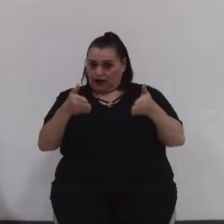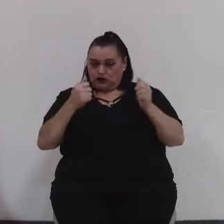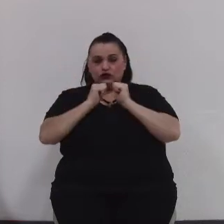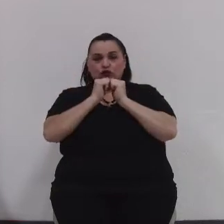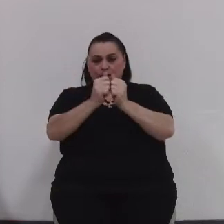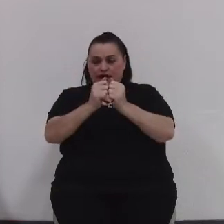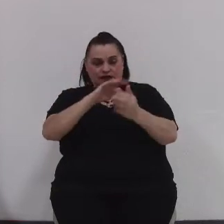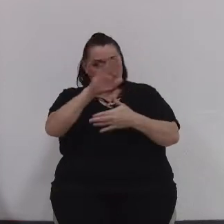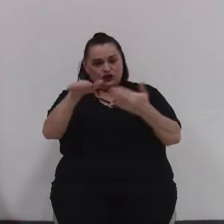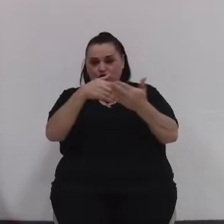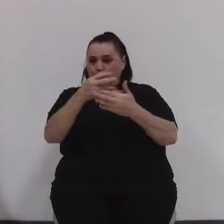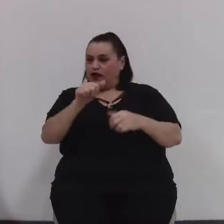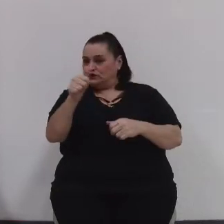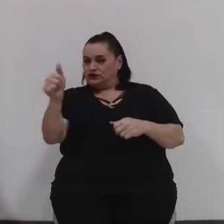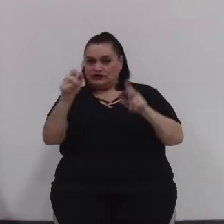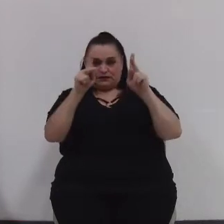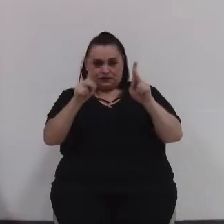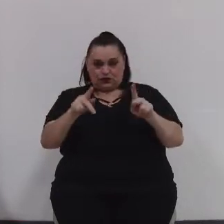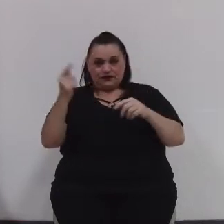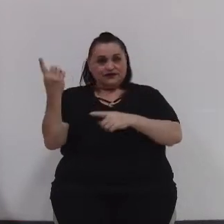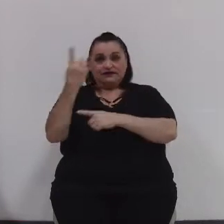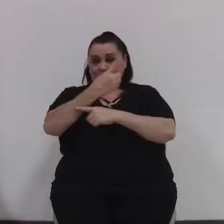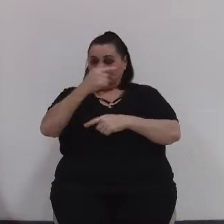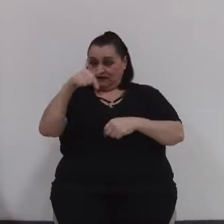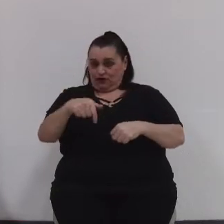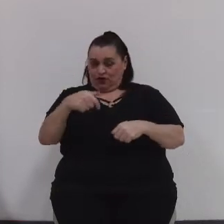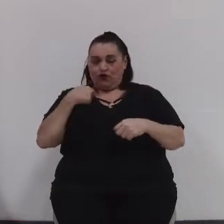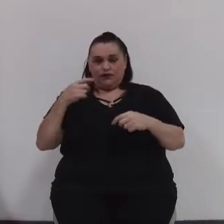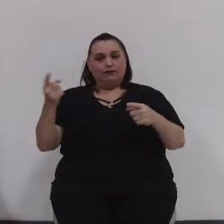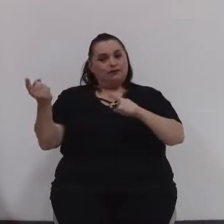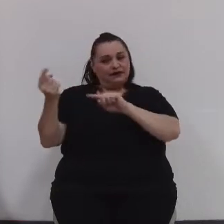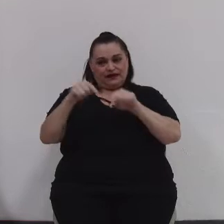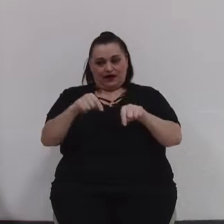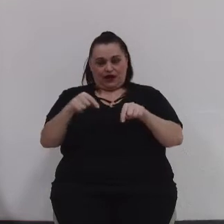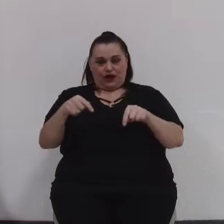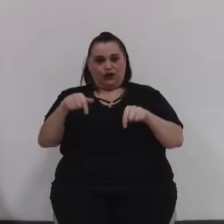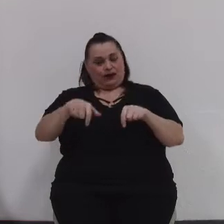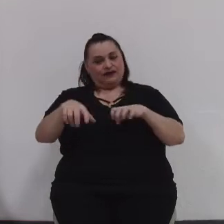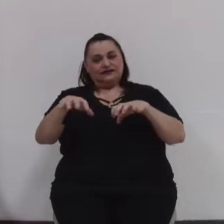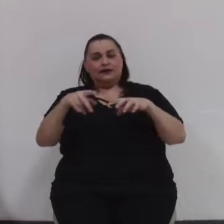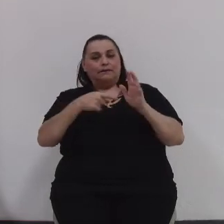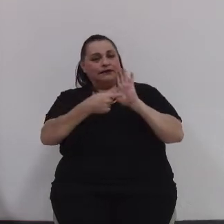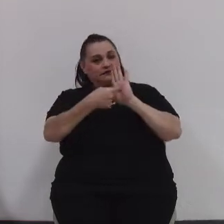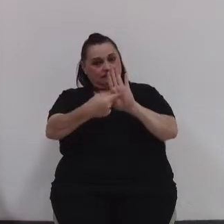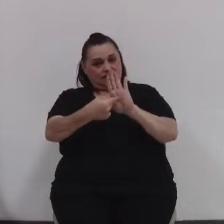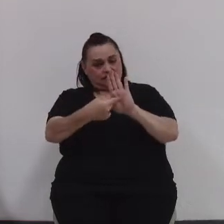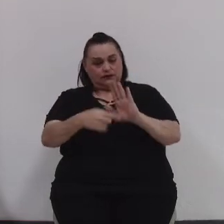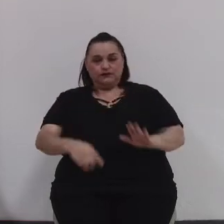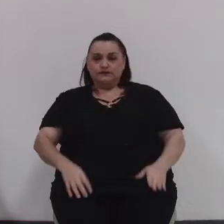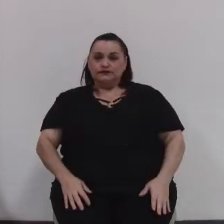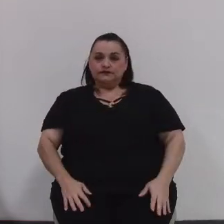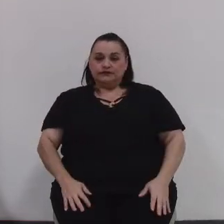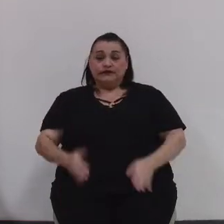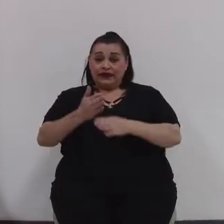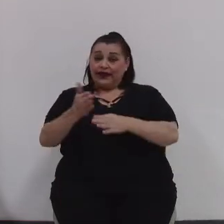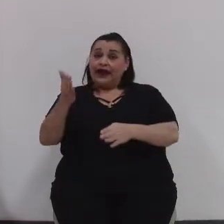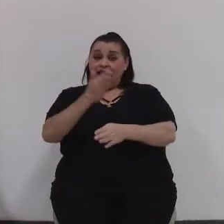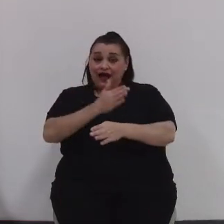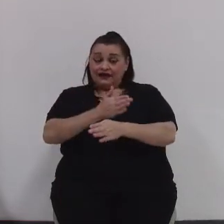resto de personas que este día de hoy se han apersonado para esta presentación. Antes